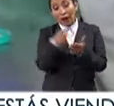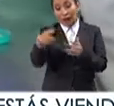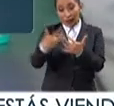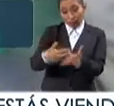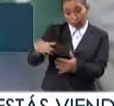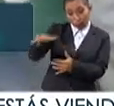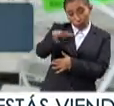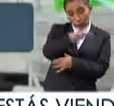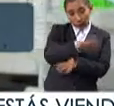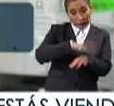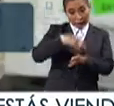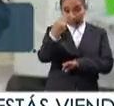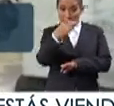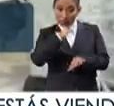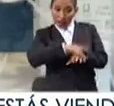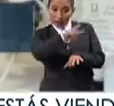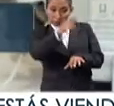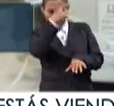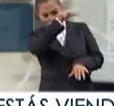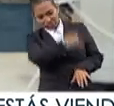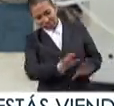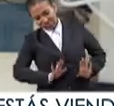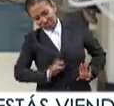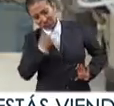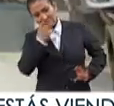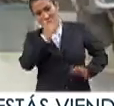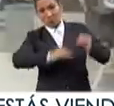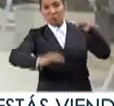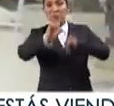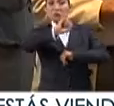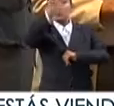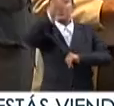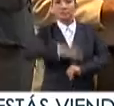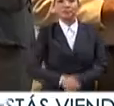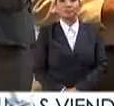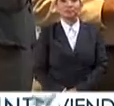industrias cada vez requieren de perfiles altamente calificados